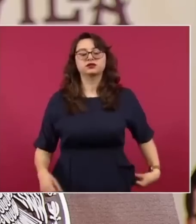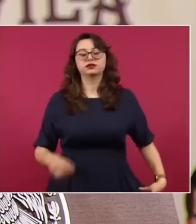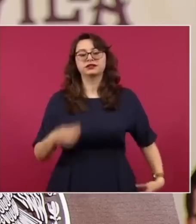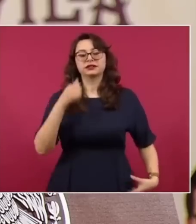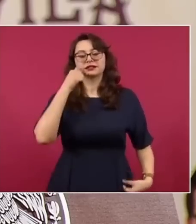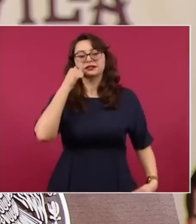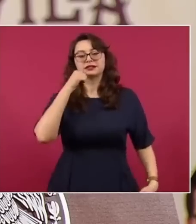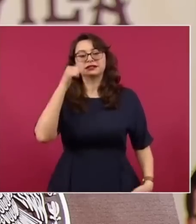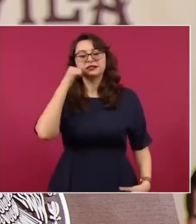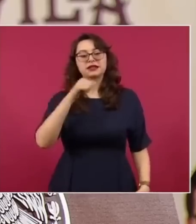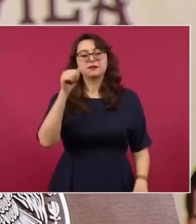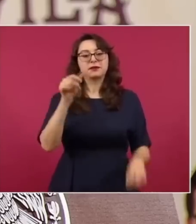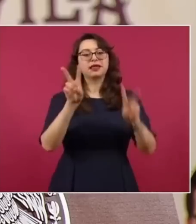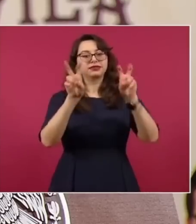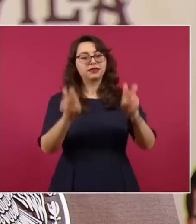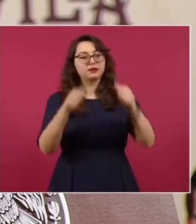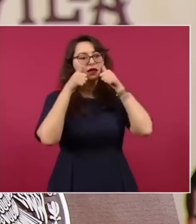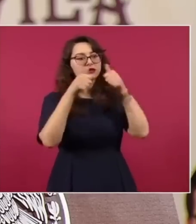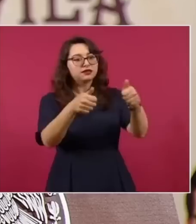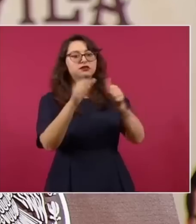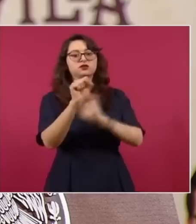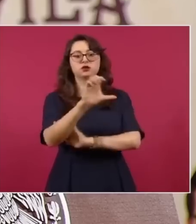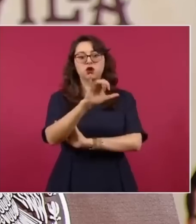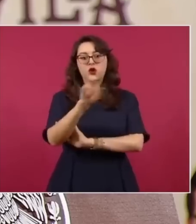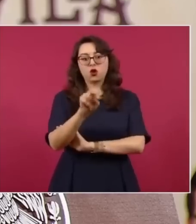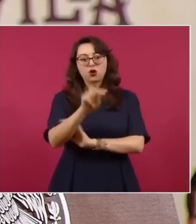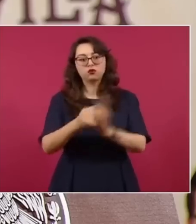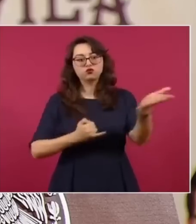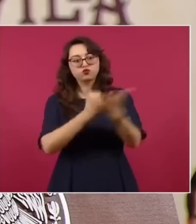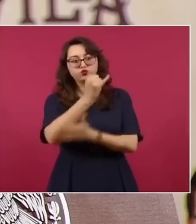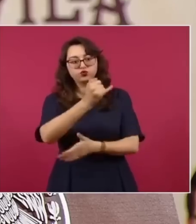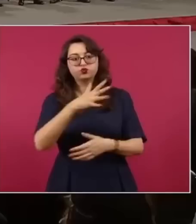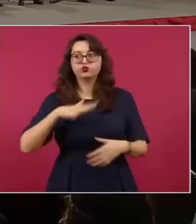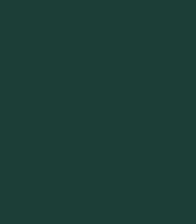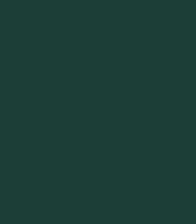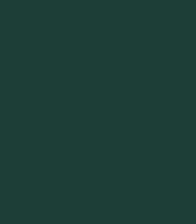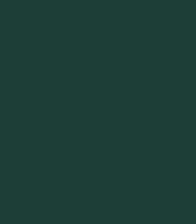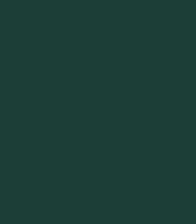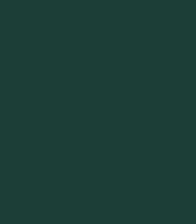pendiente de lo que decida la Corte y los ministros.